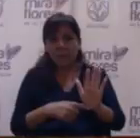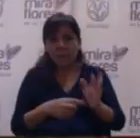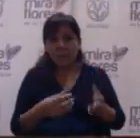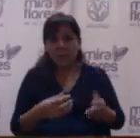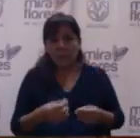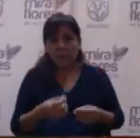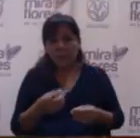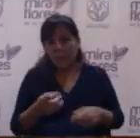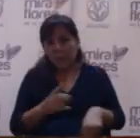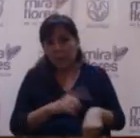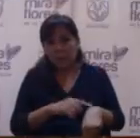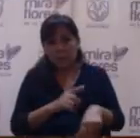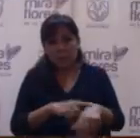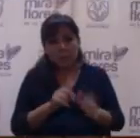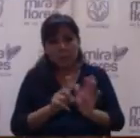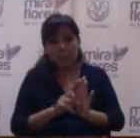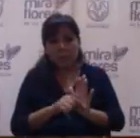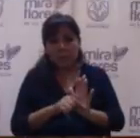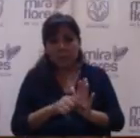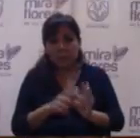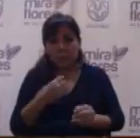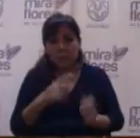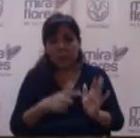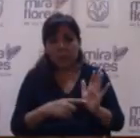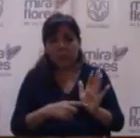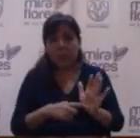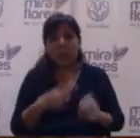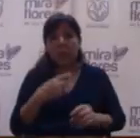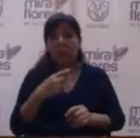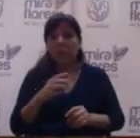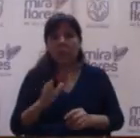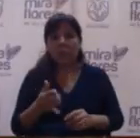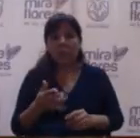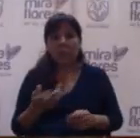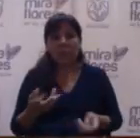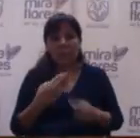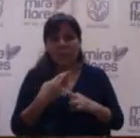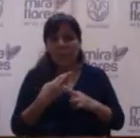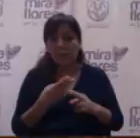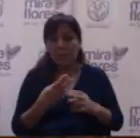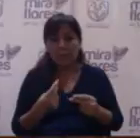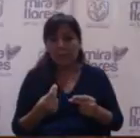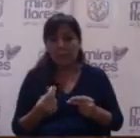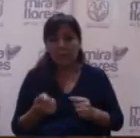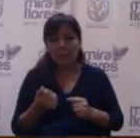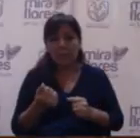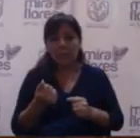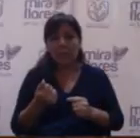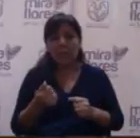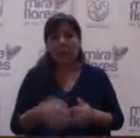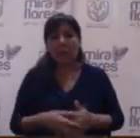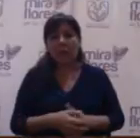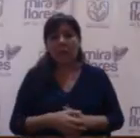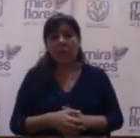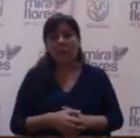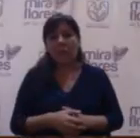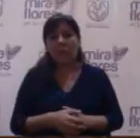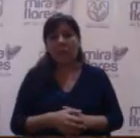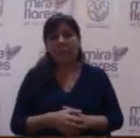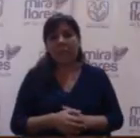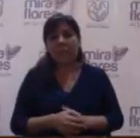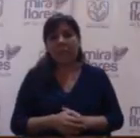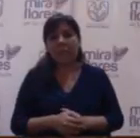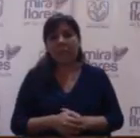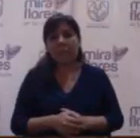y no hubo una respuesta rápida de lo que podría llamarse,